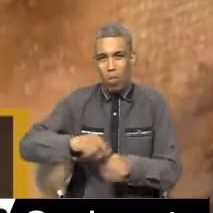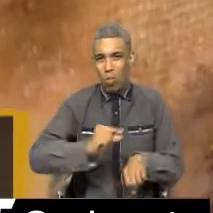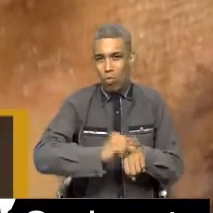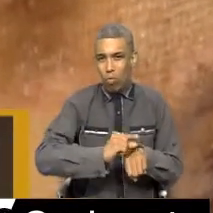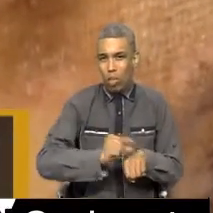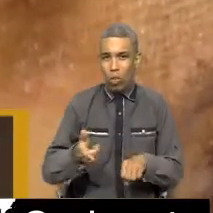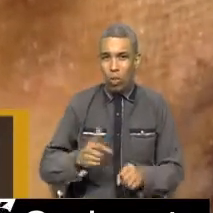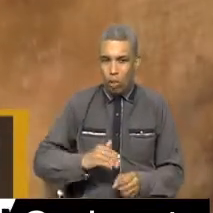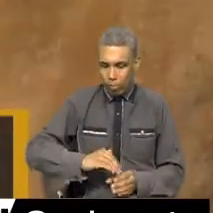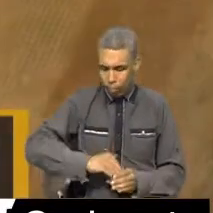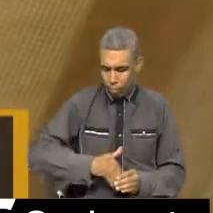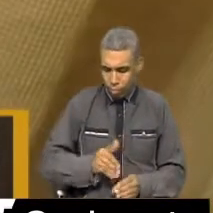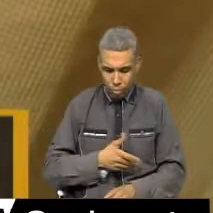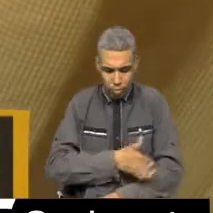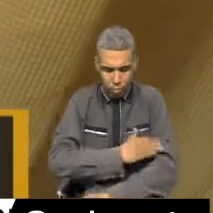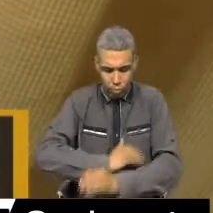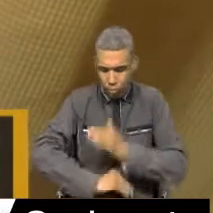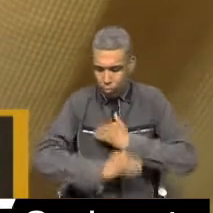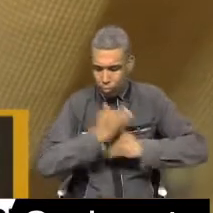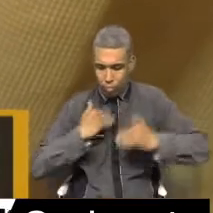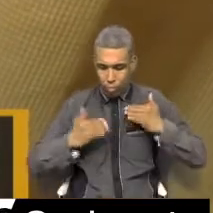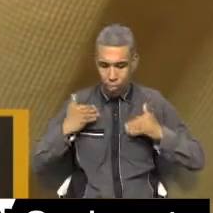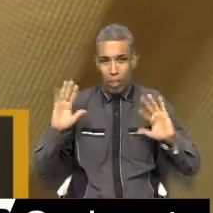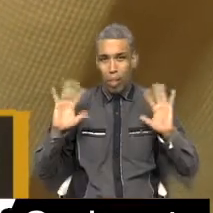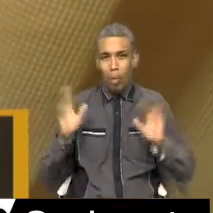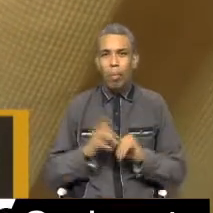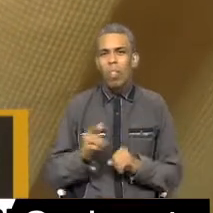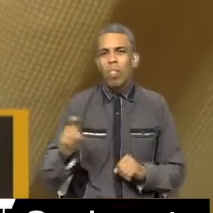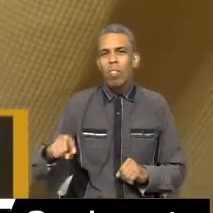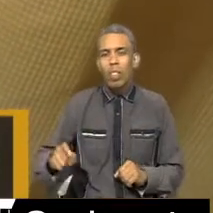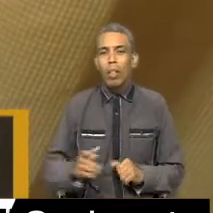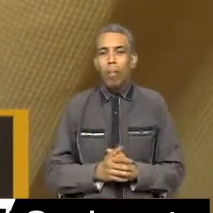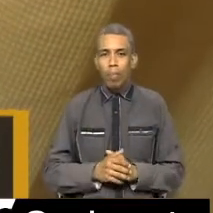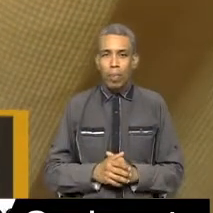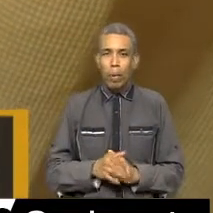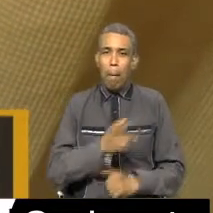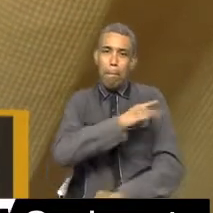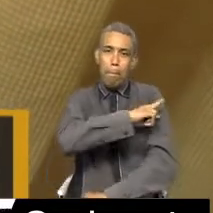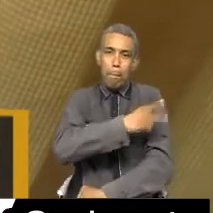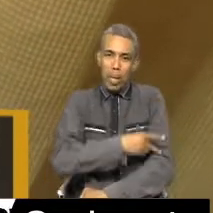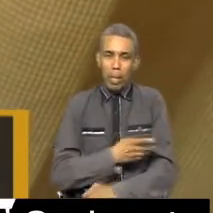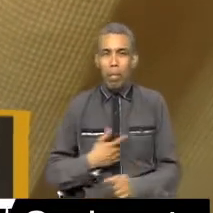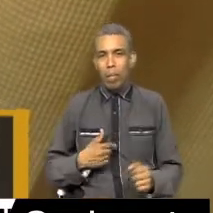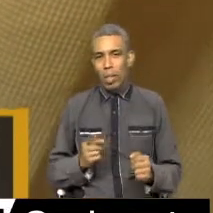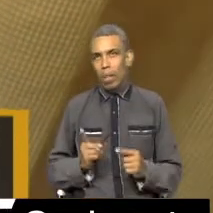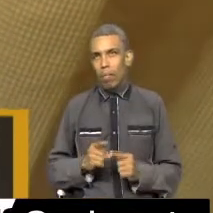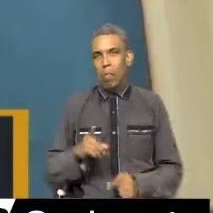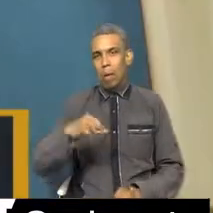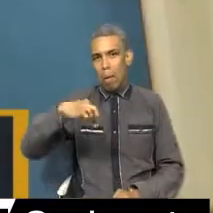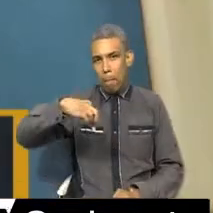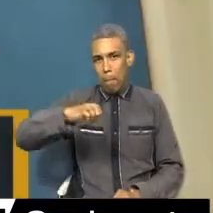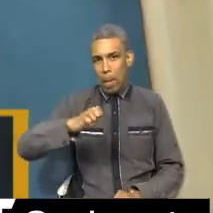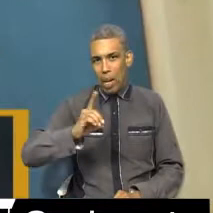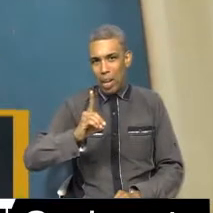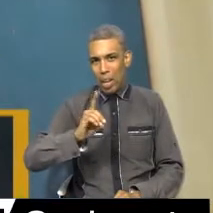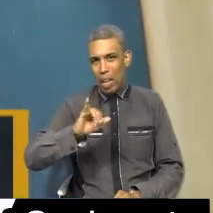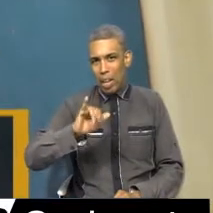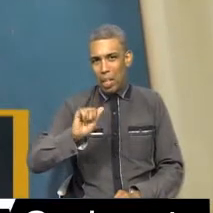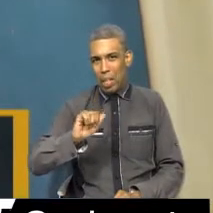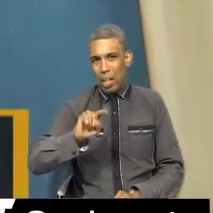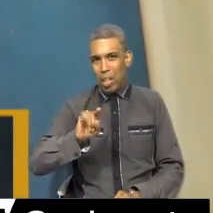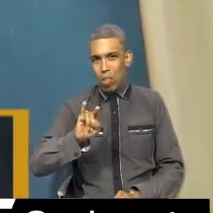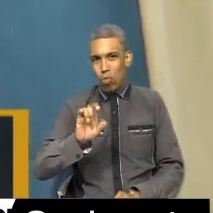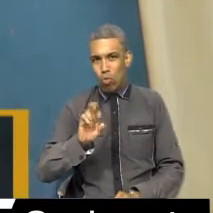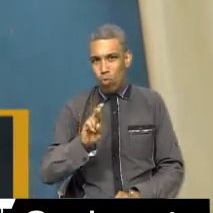momentos? El suplemento alimenticio, el Pediasur, Pediavit,